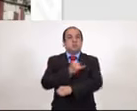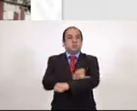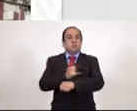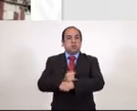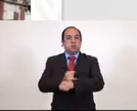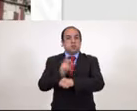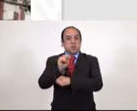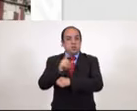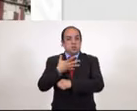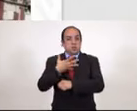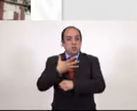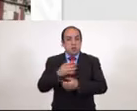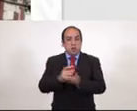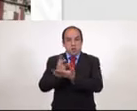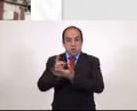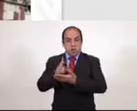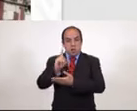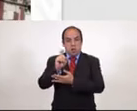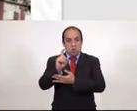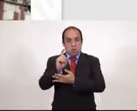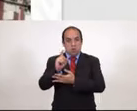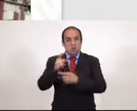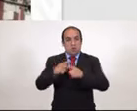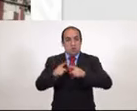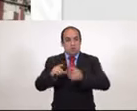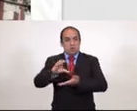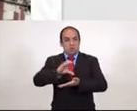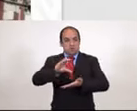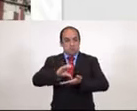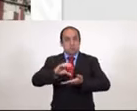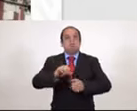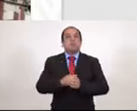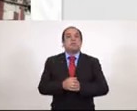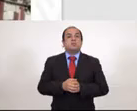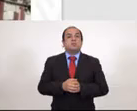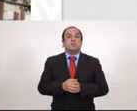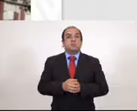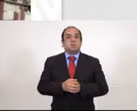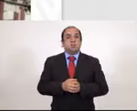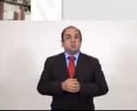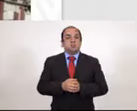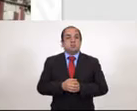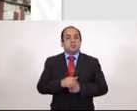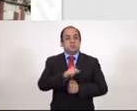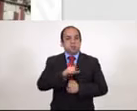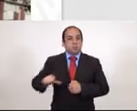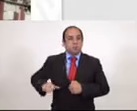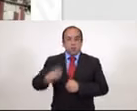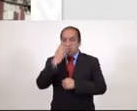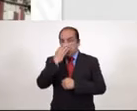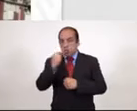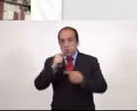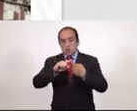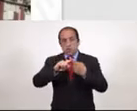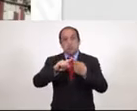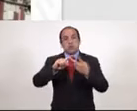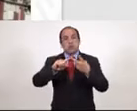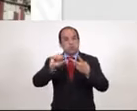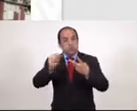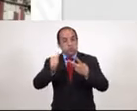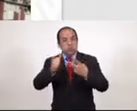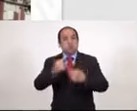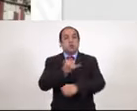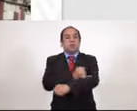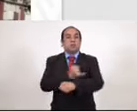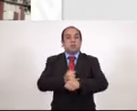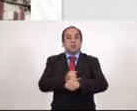a distintas colonias de la alcaldía Coyoacán y otras también de la alcaldía de Iztapalapa. Donde se presentó la